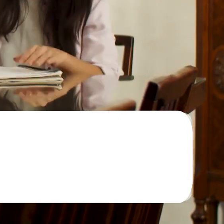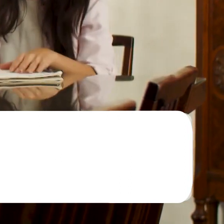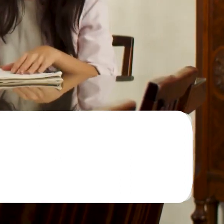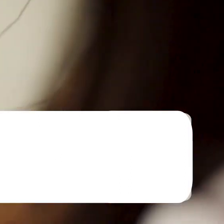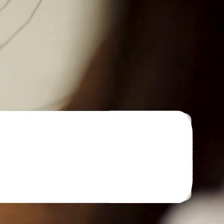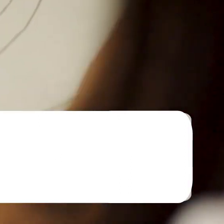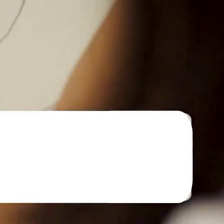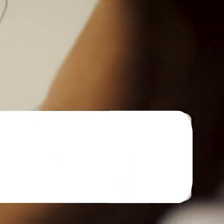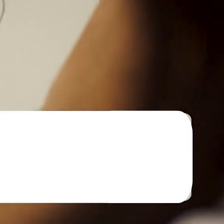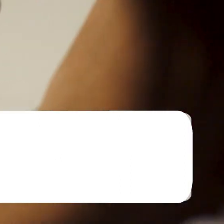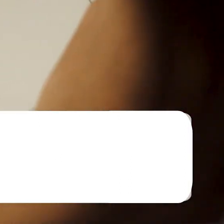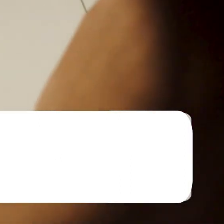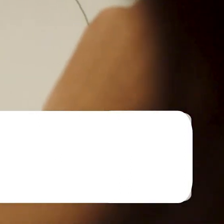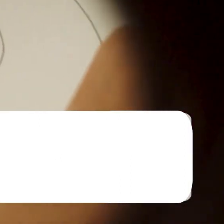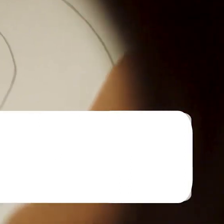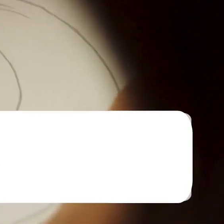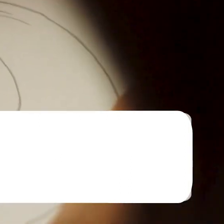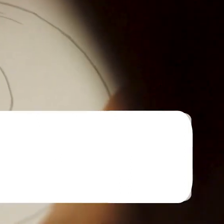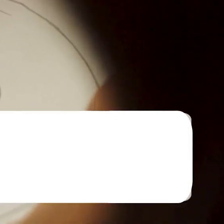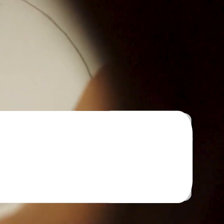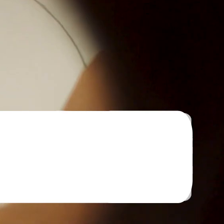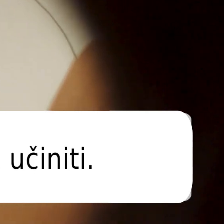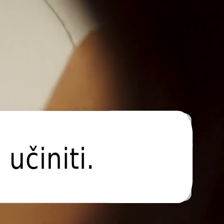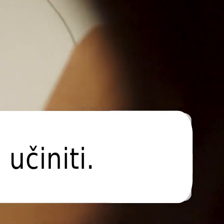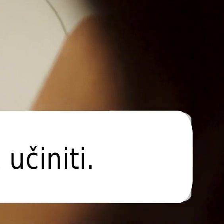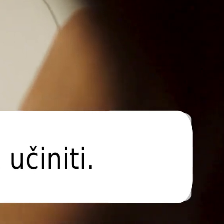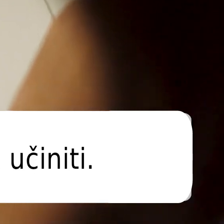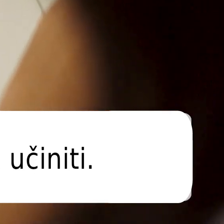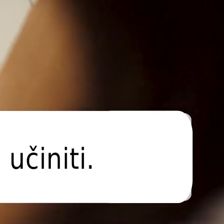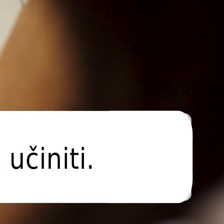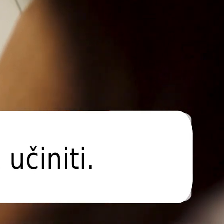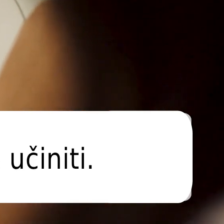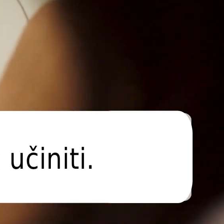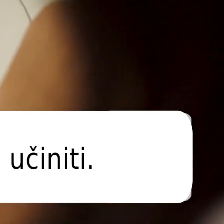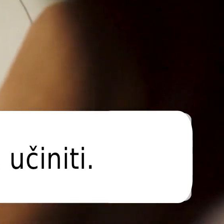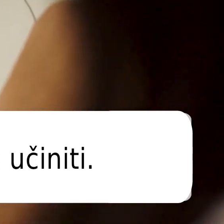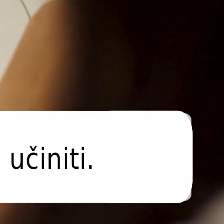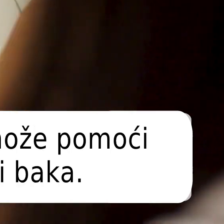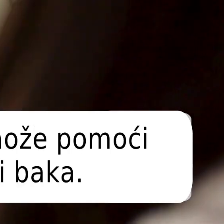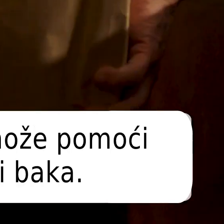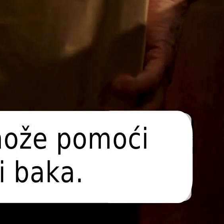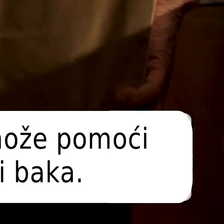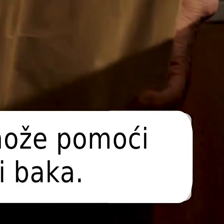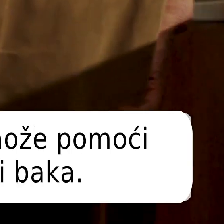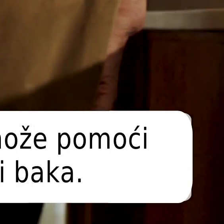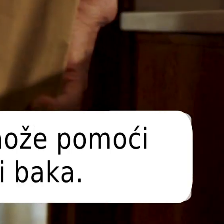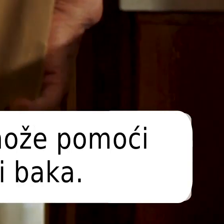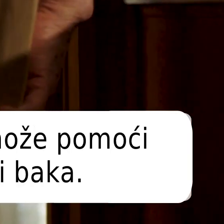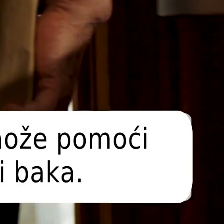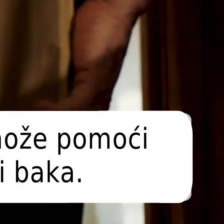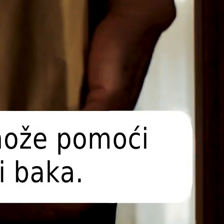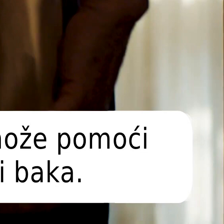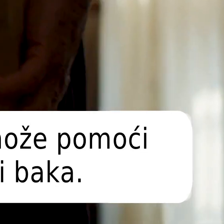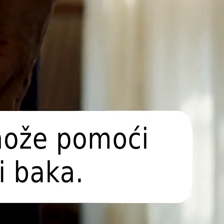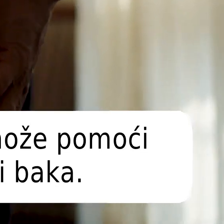descubrir lo que Jesús quiere de ustedes, no lo que a ustedes se les ocurra que pueden hacer. Y en este